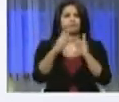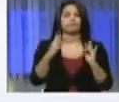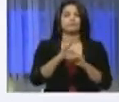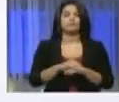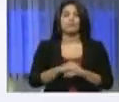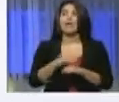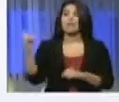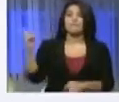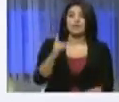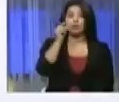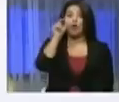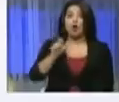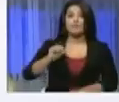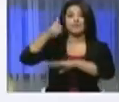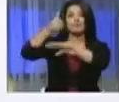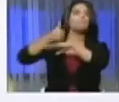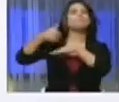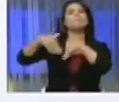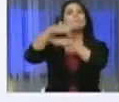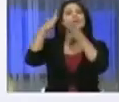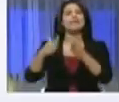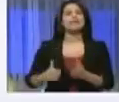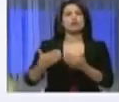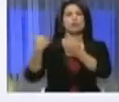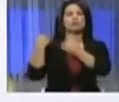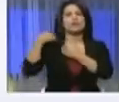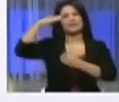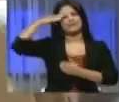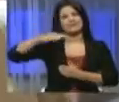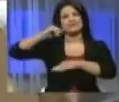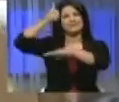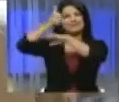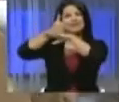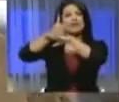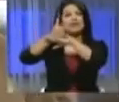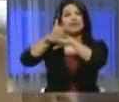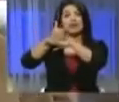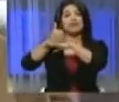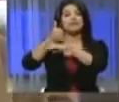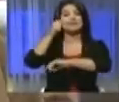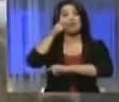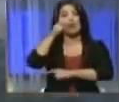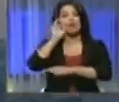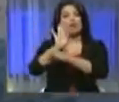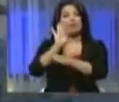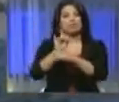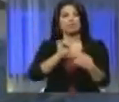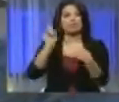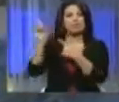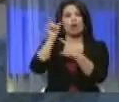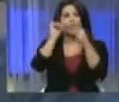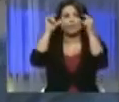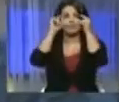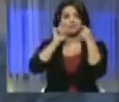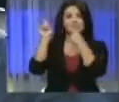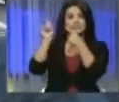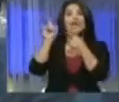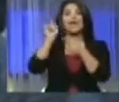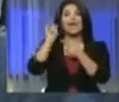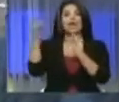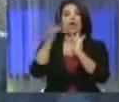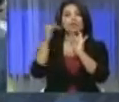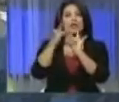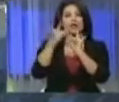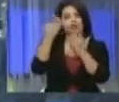General Néstor Reverol Torres. Estamos en comunicación permanente. Allí en